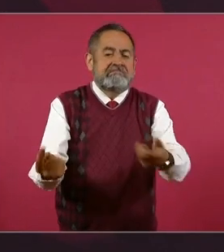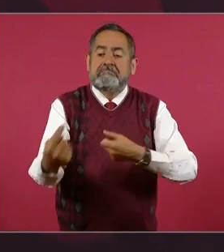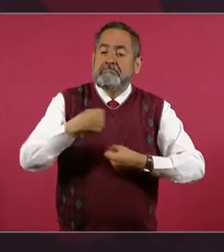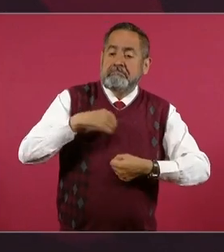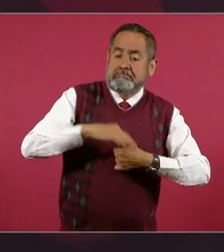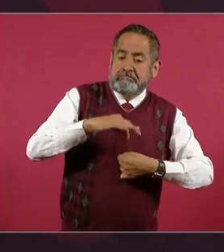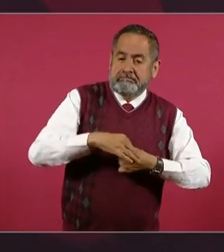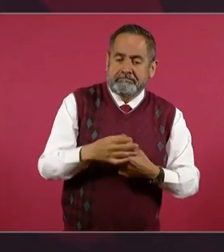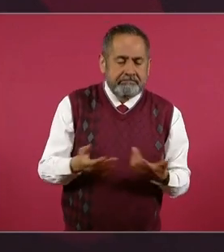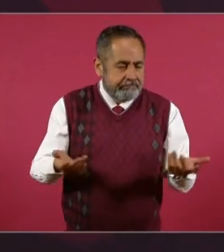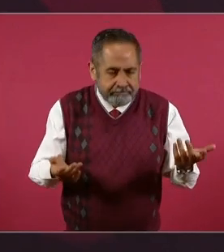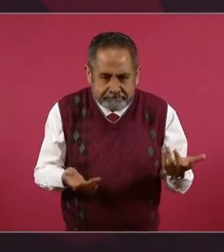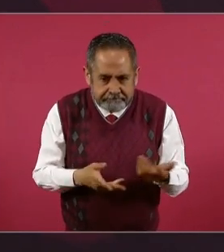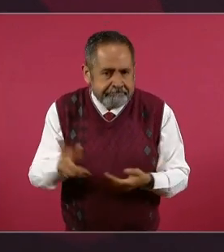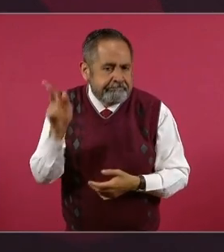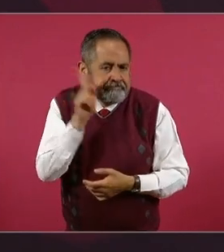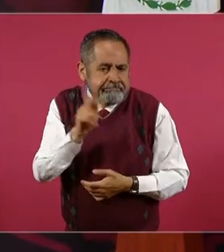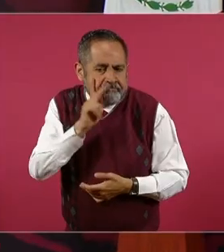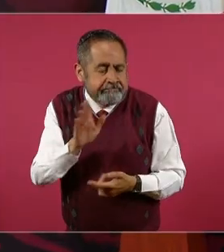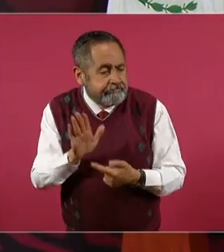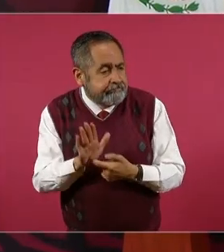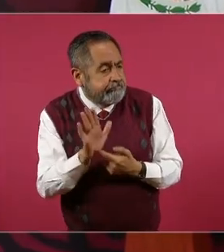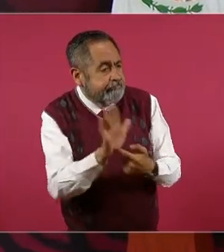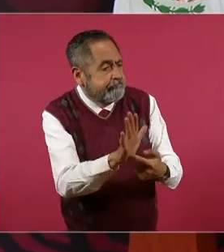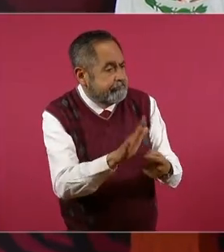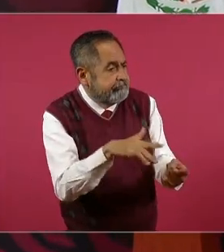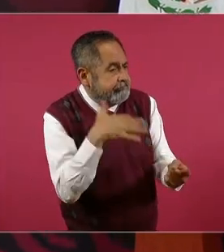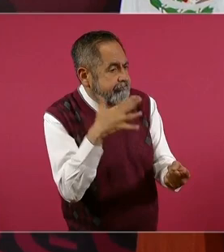Pero está probado,